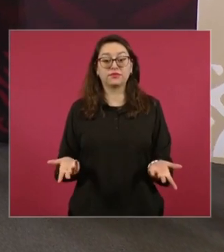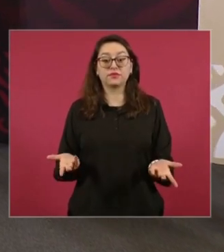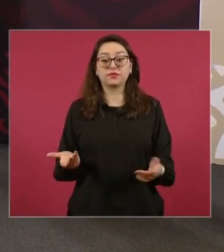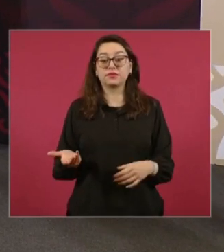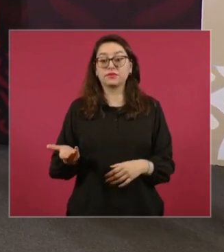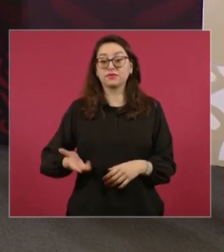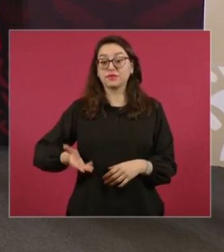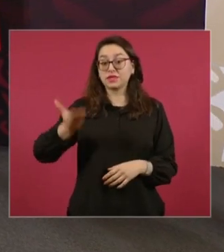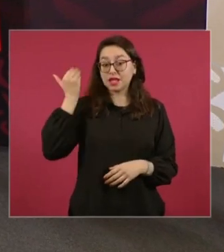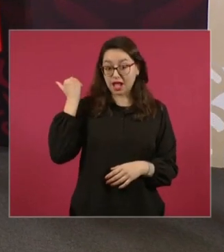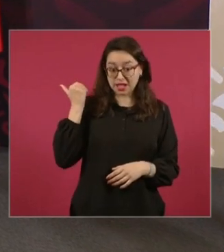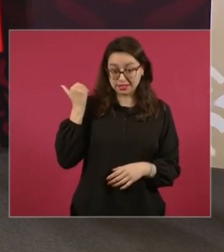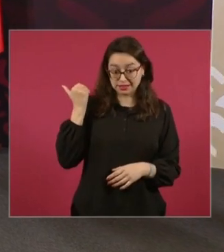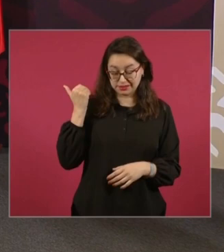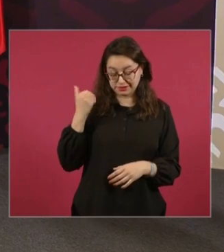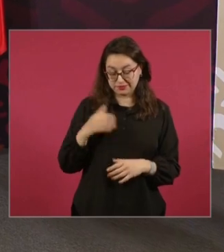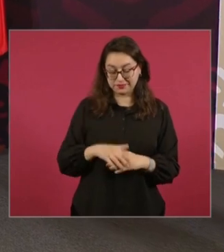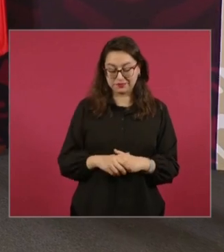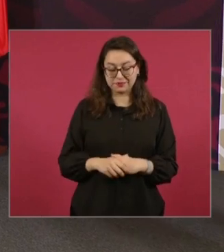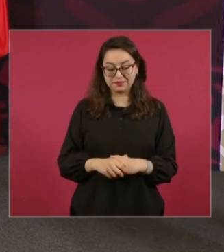aduana.